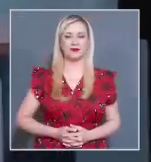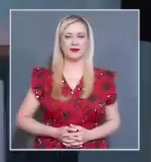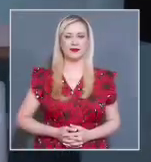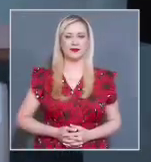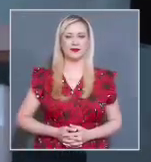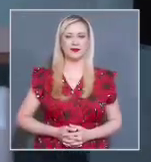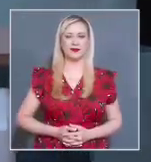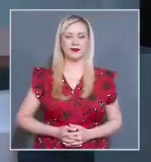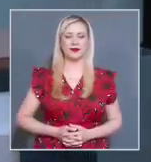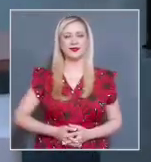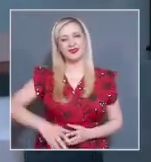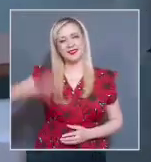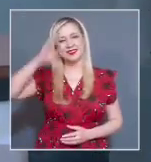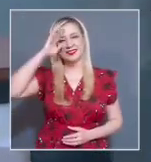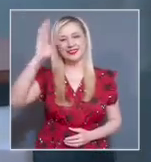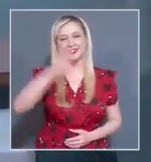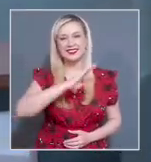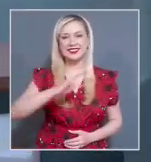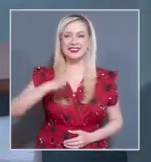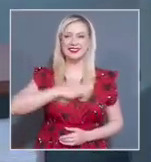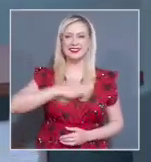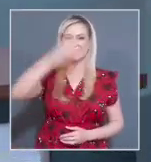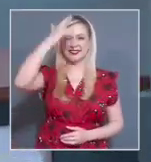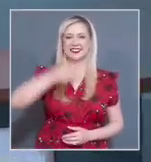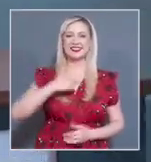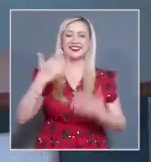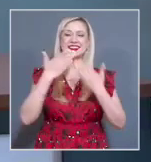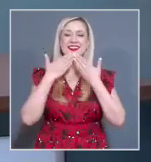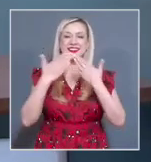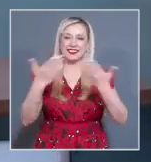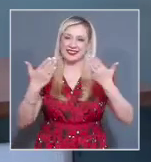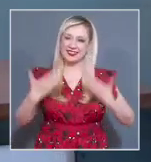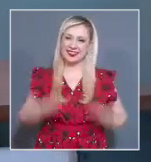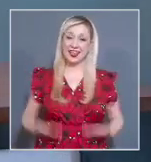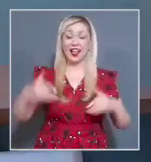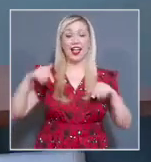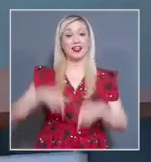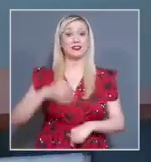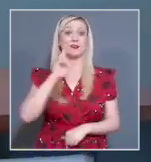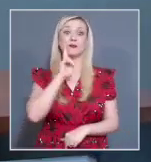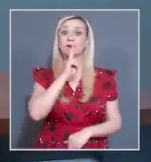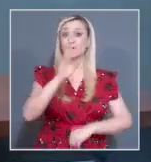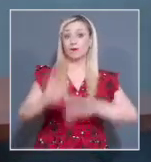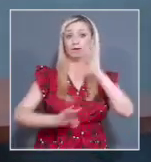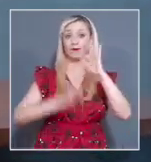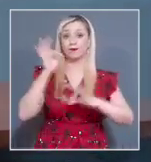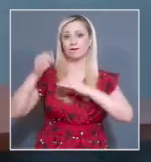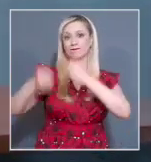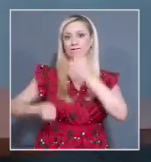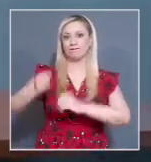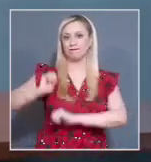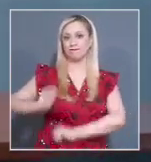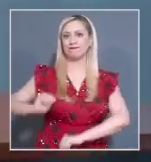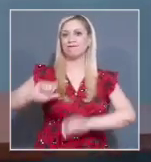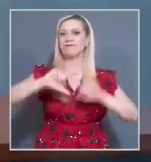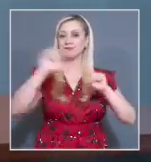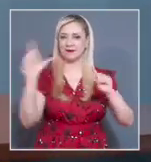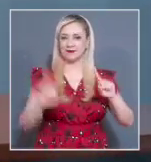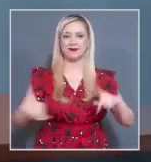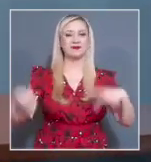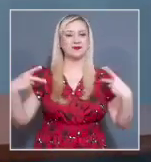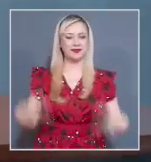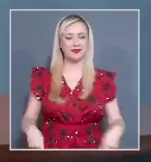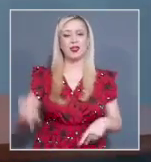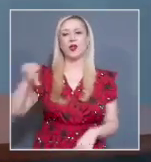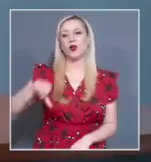Hola, ¿qué tal? Muy buenas noches. Les damos la más cordial bienvenida a este espacio informativo del Poder Judicial de la Federación. Hoy es martes 27 de